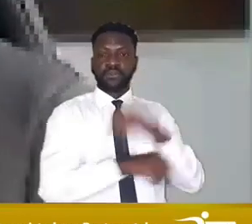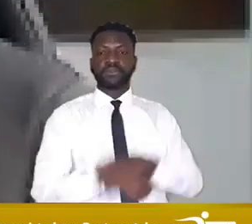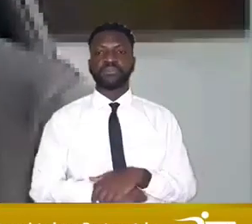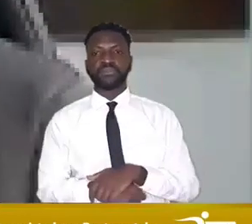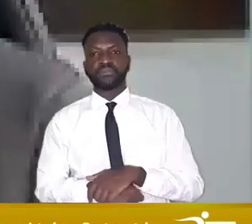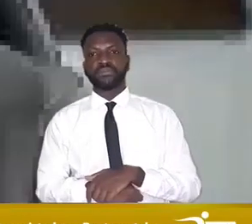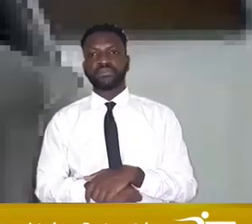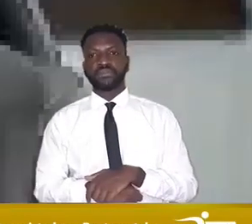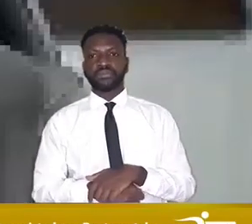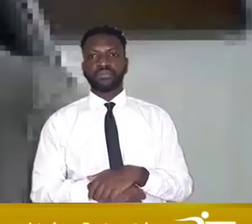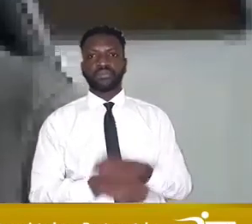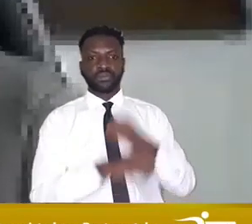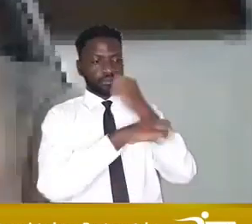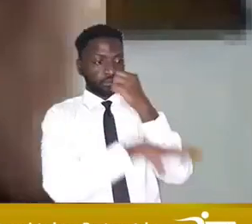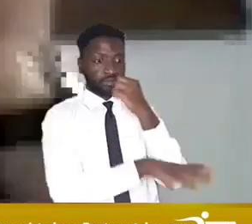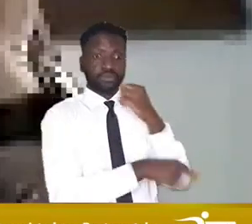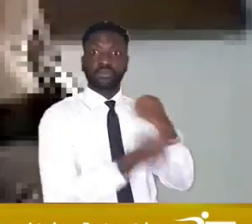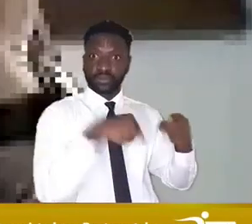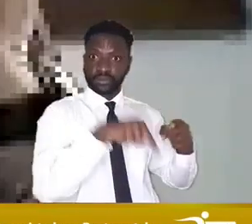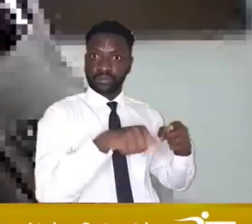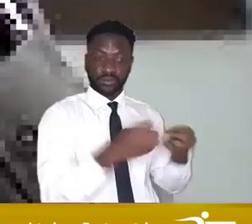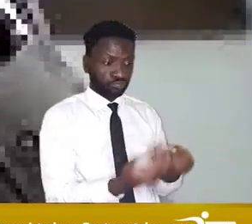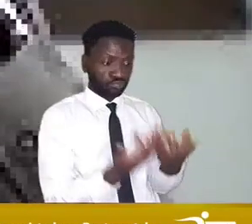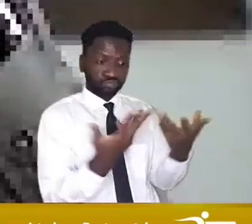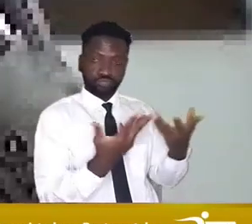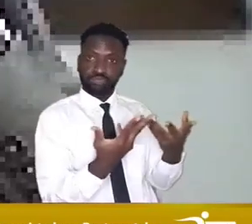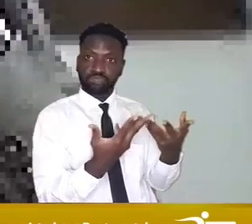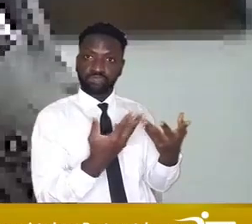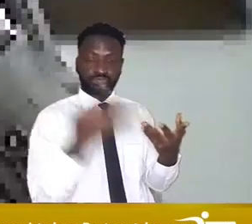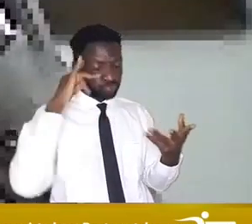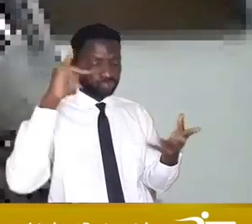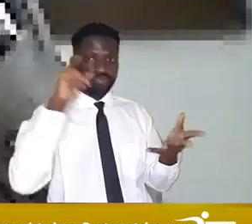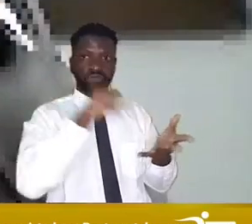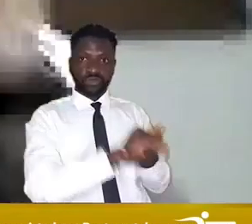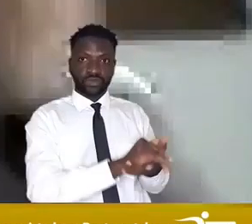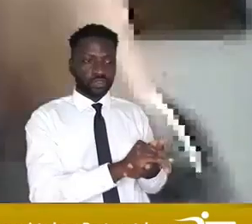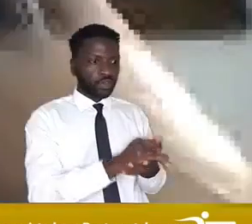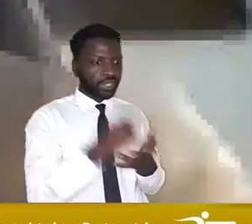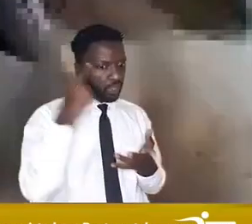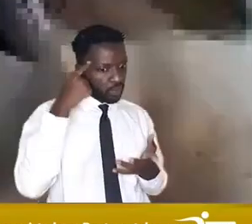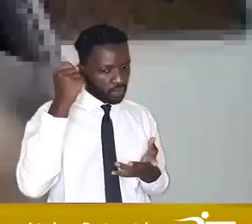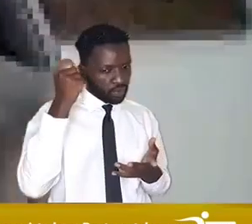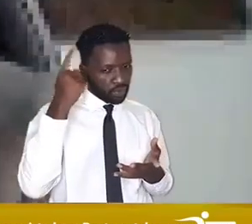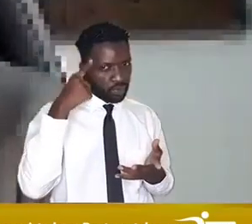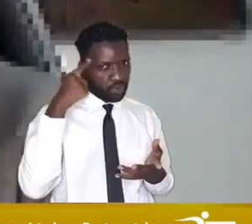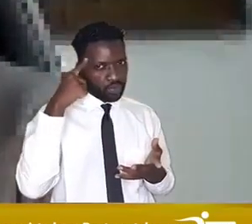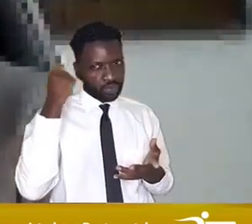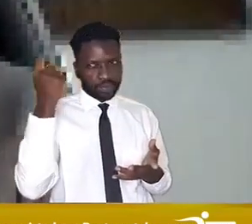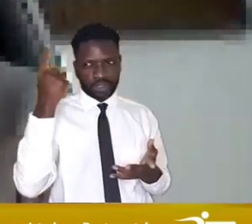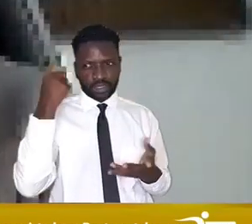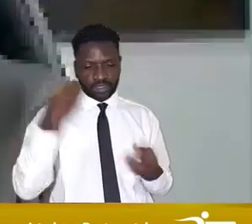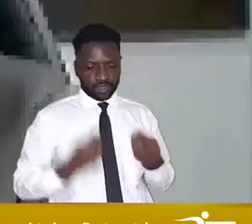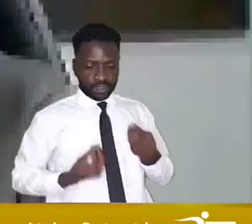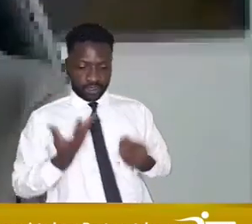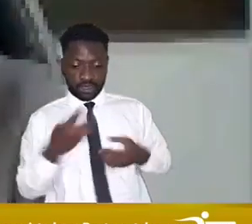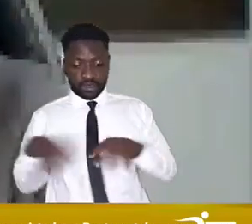tiene mucho que ver porque uno cree lo que piensa, uno piensa y así actúa.